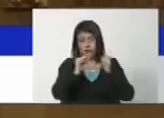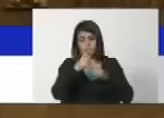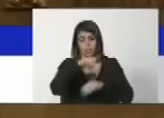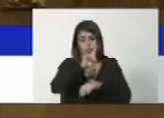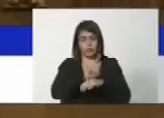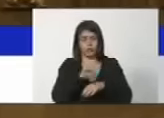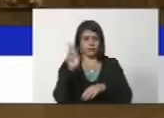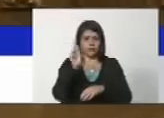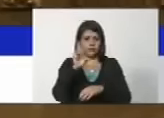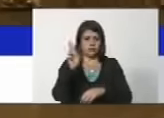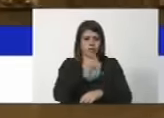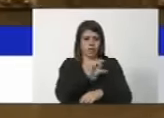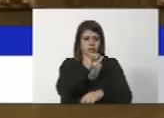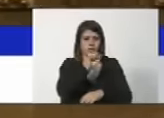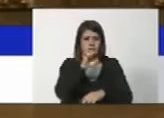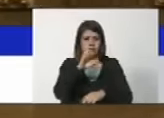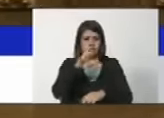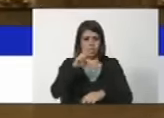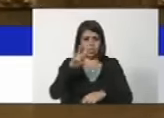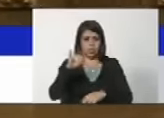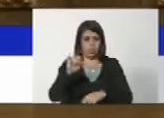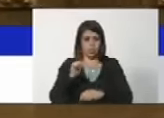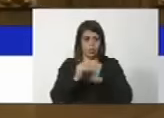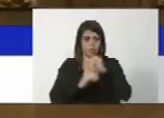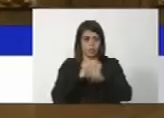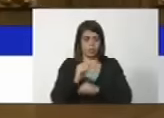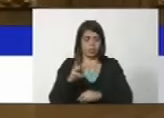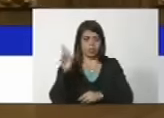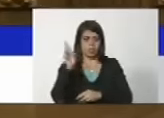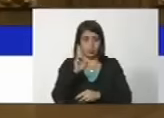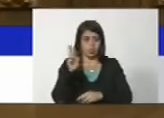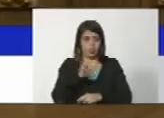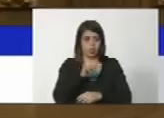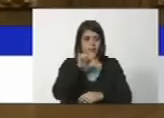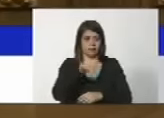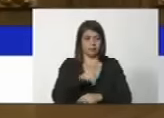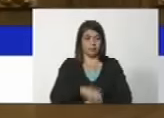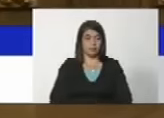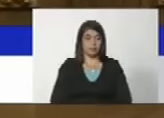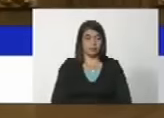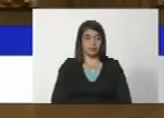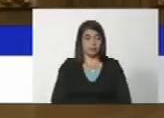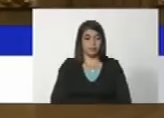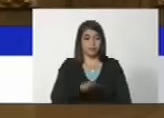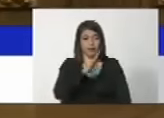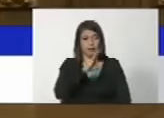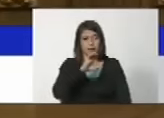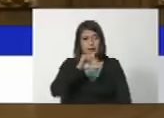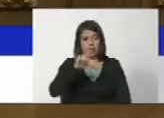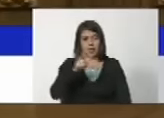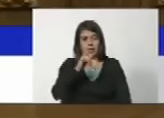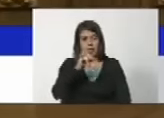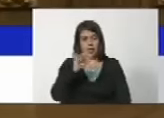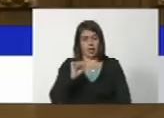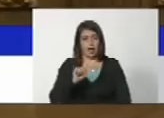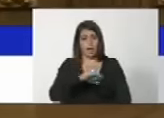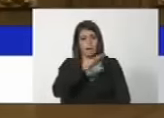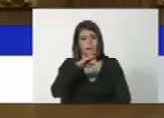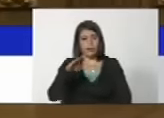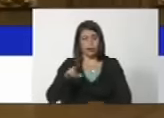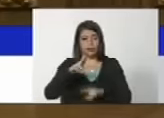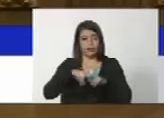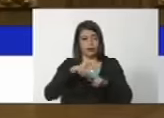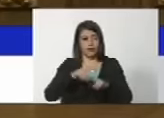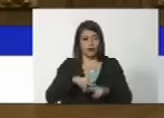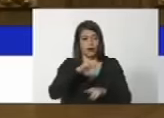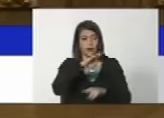de la República de Serbia, concurrente en la República de Bélgica, Montenegro y Macedonia del